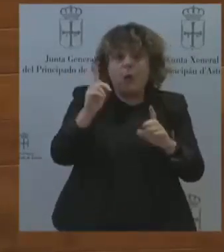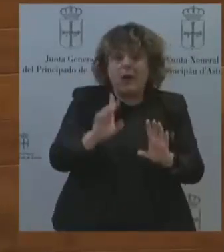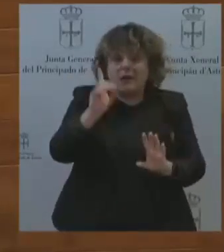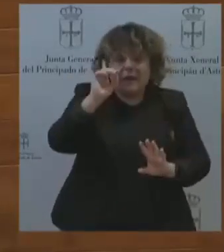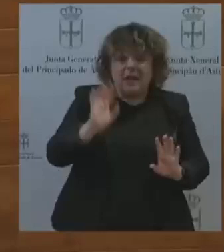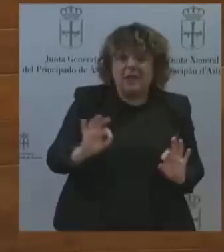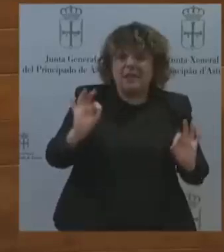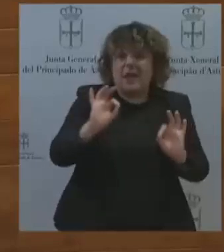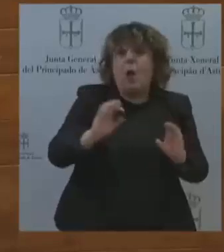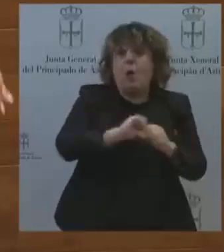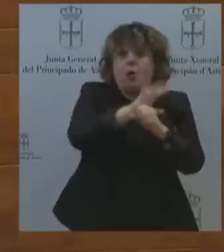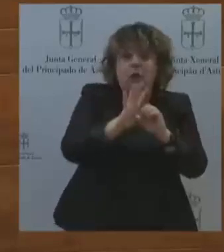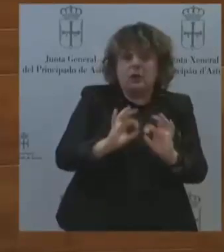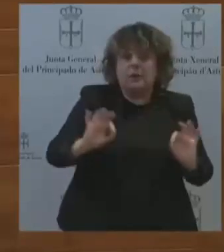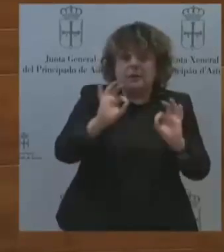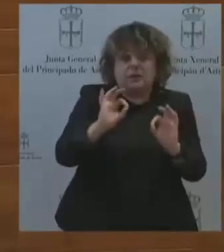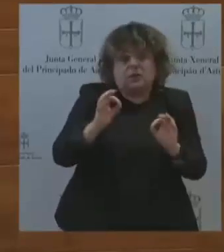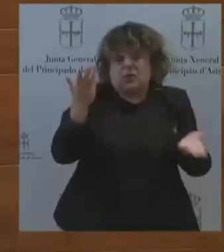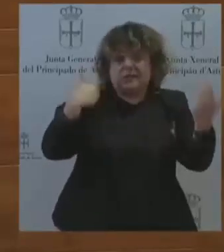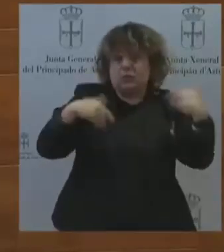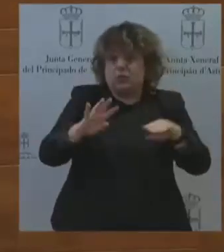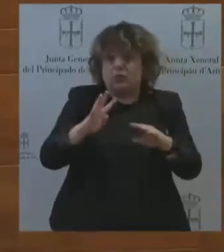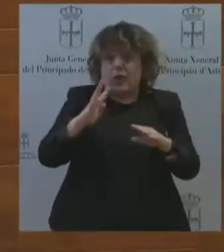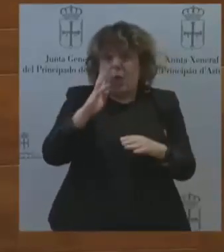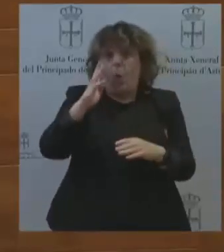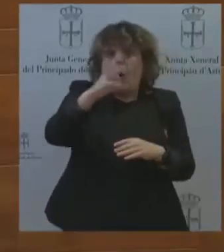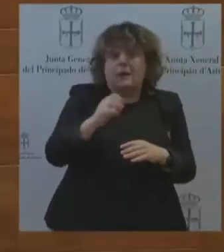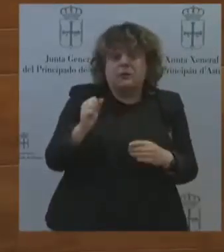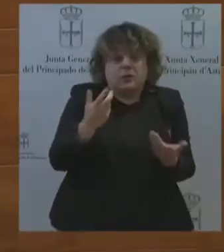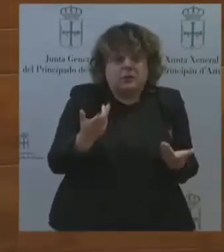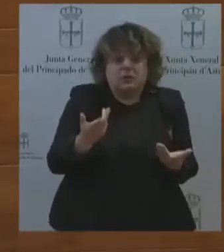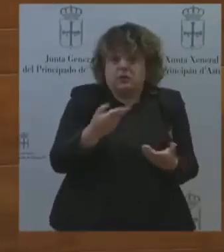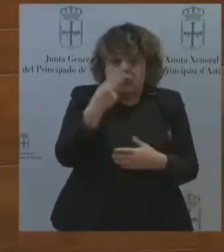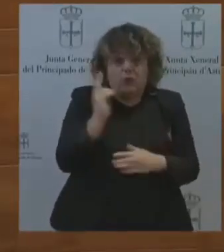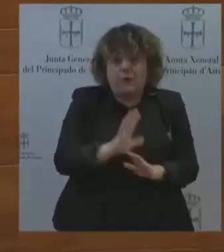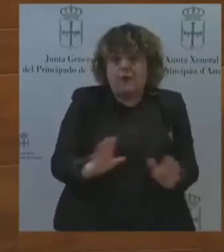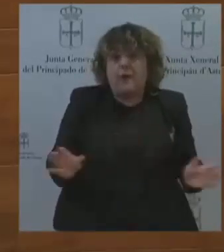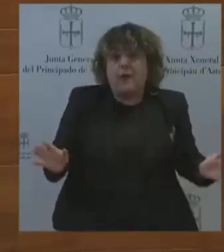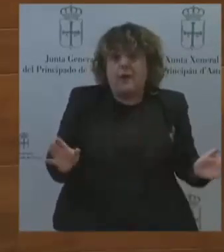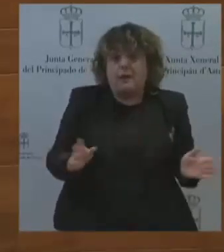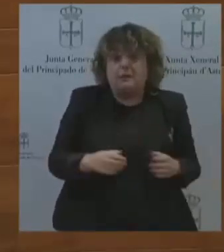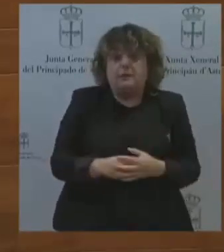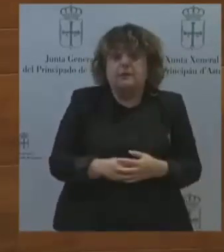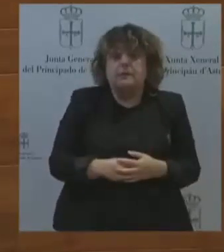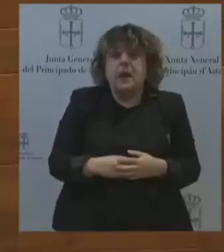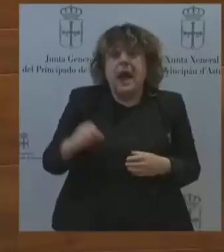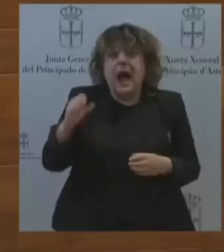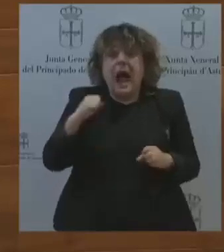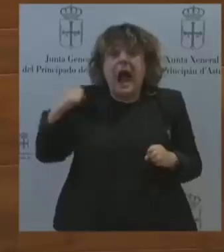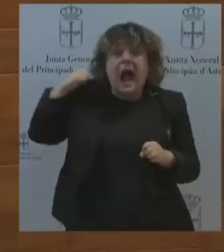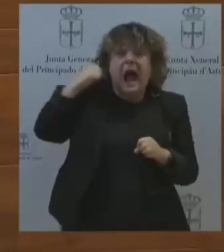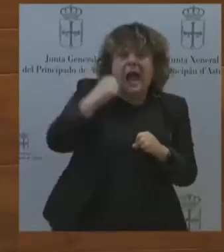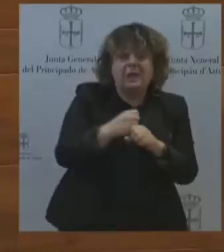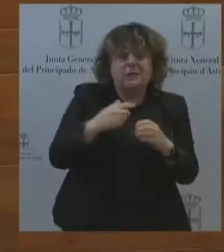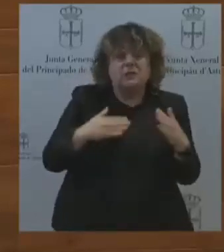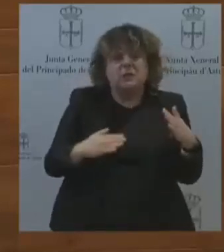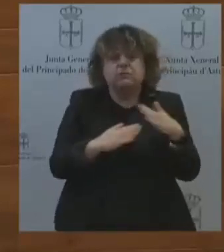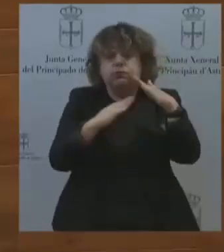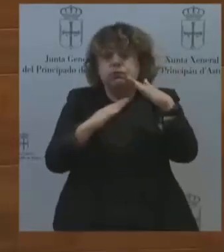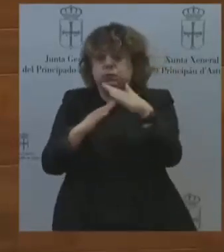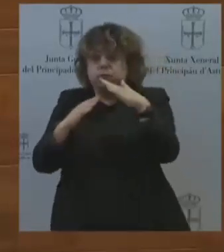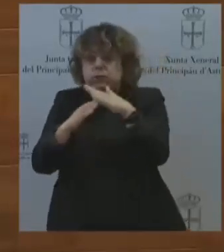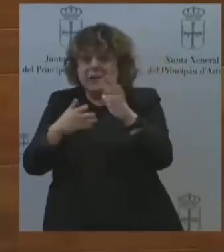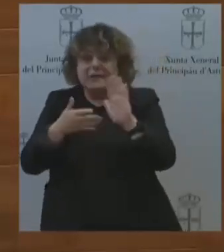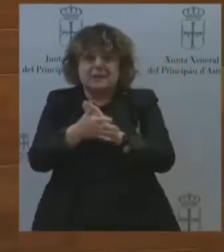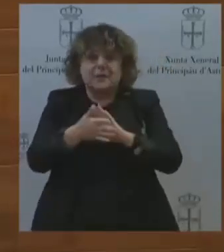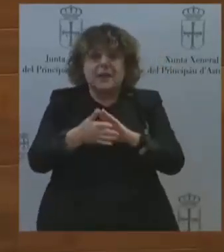sirve. Llevamos muchos años de parálisis, lo que se traduce en retroceso, en la verdadera involución para